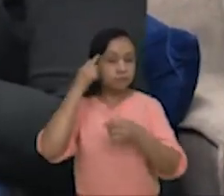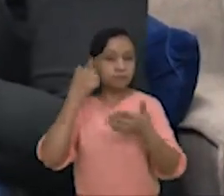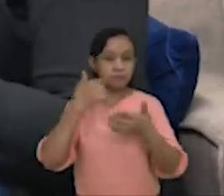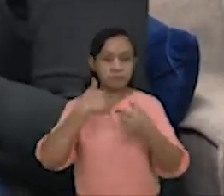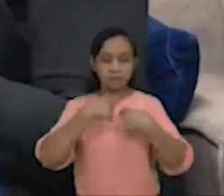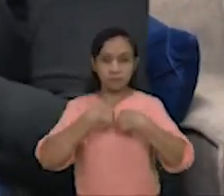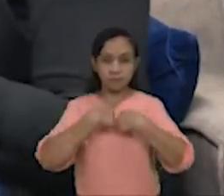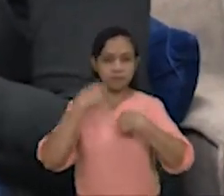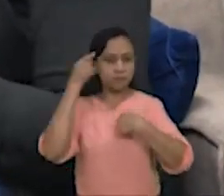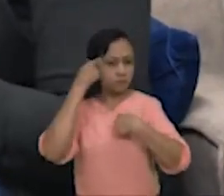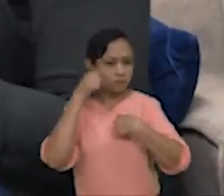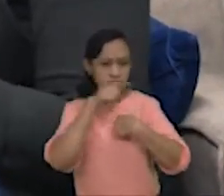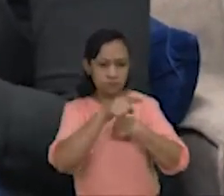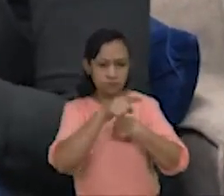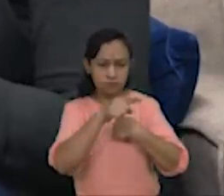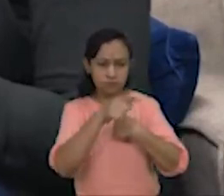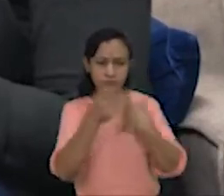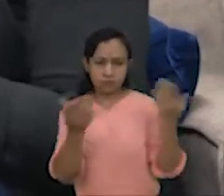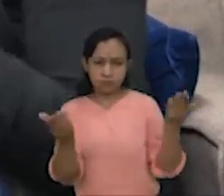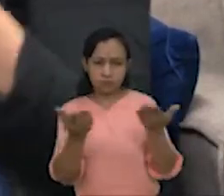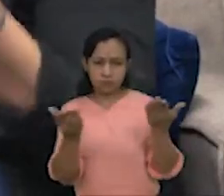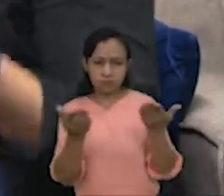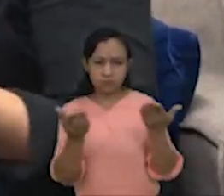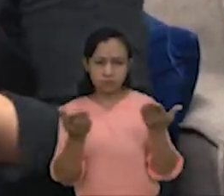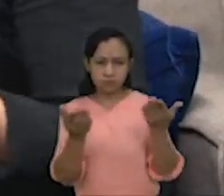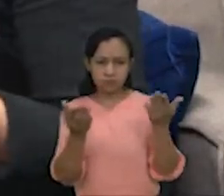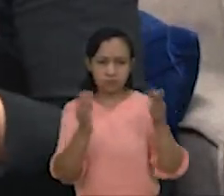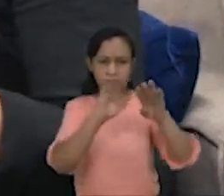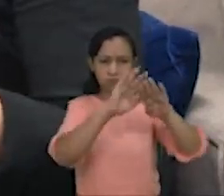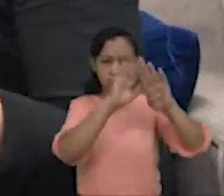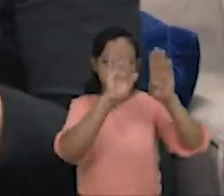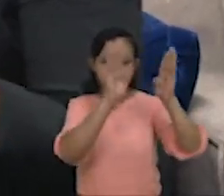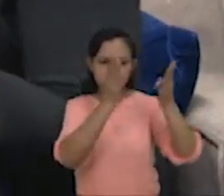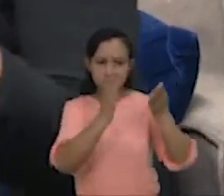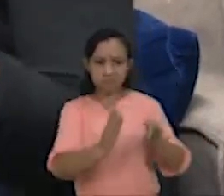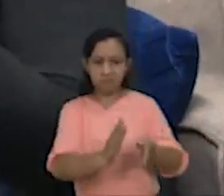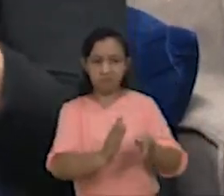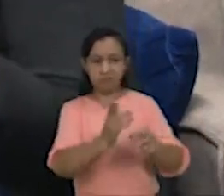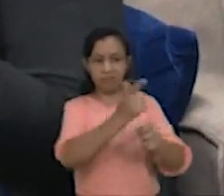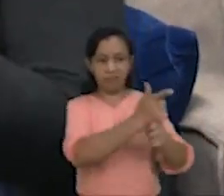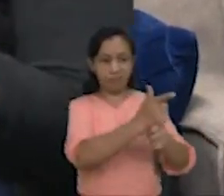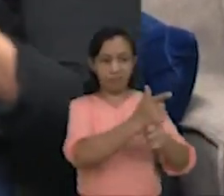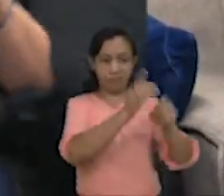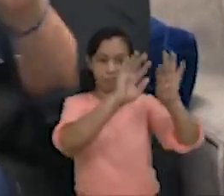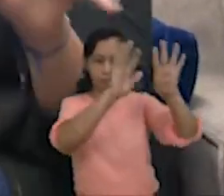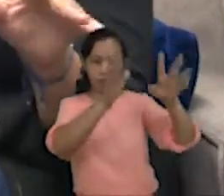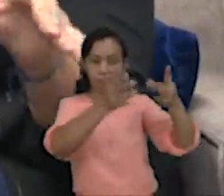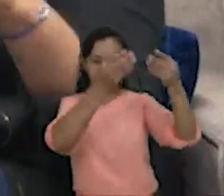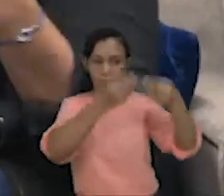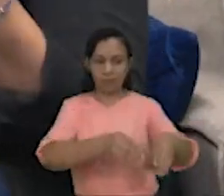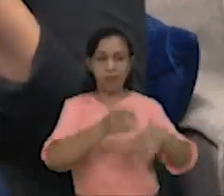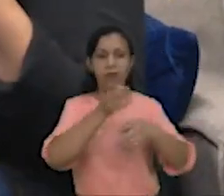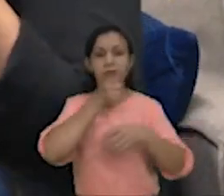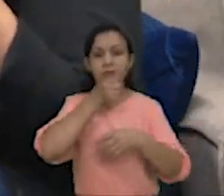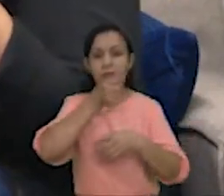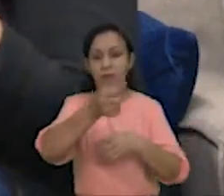que no tenés que exhibir los cuerpos de las mujeres, porque, o sea, los cuerpos de las mujeres como noticia y los